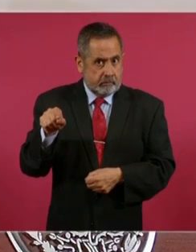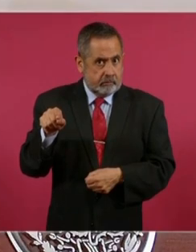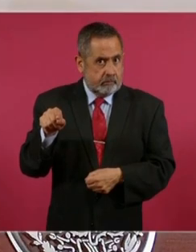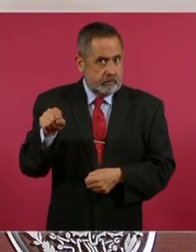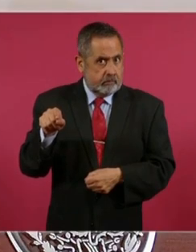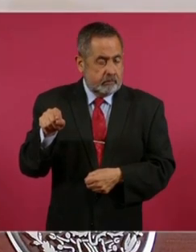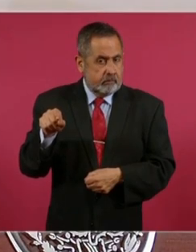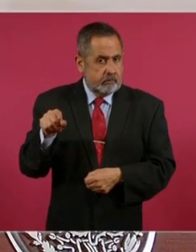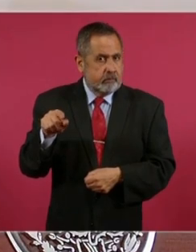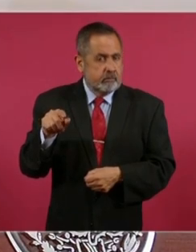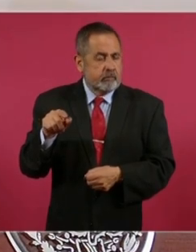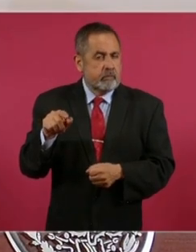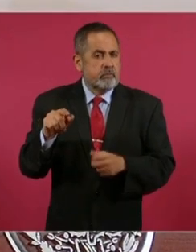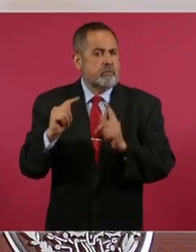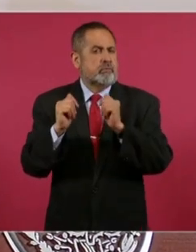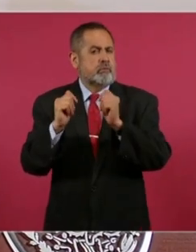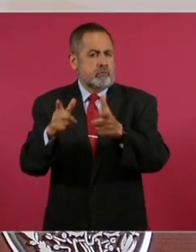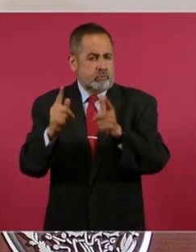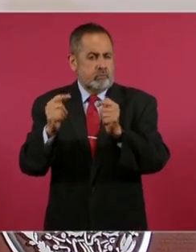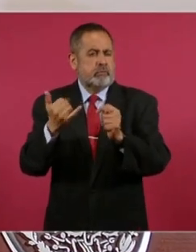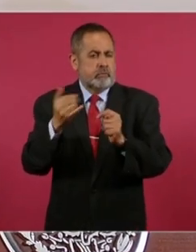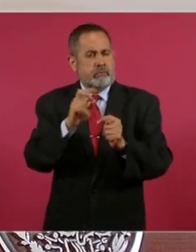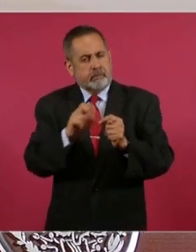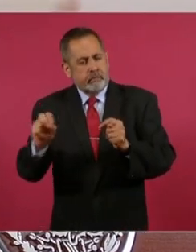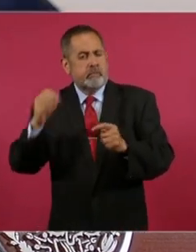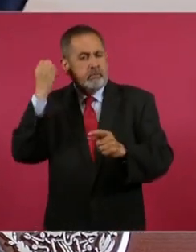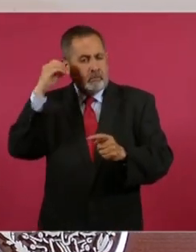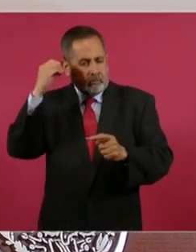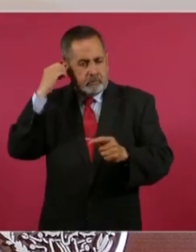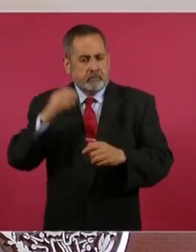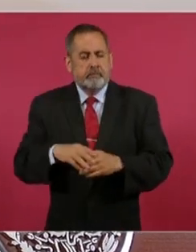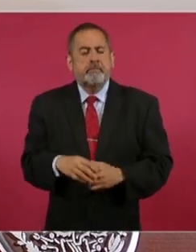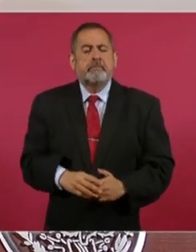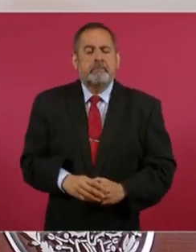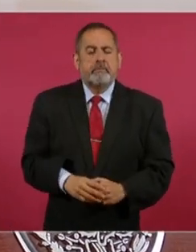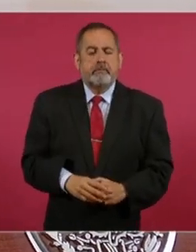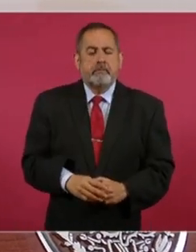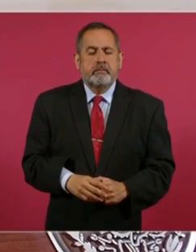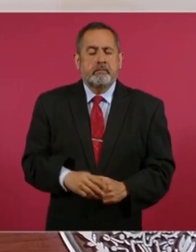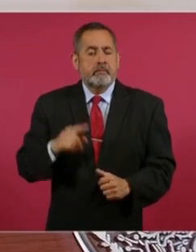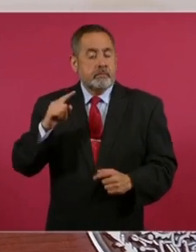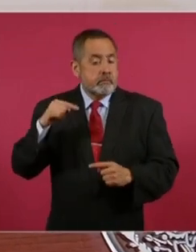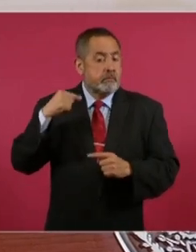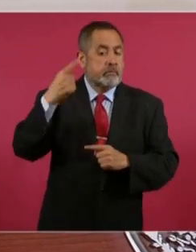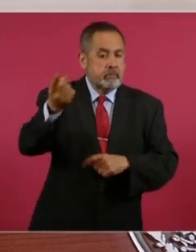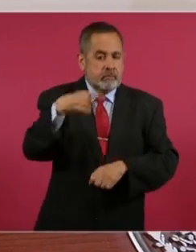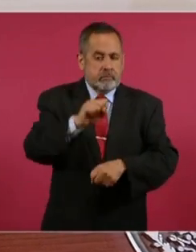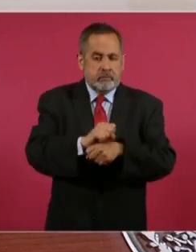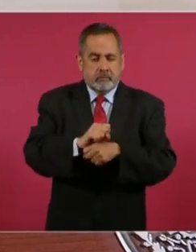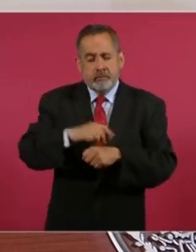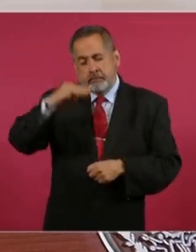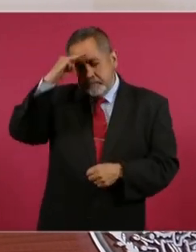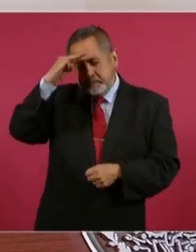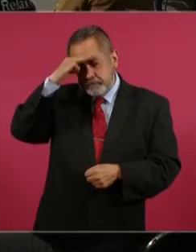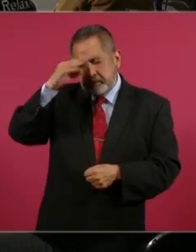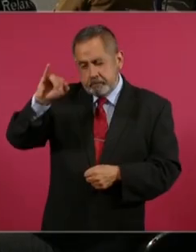en Tuxtla y Oaxaca, la semana siguiente va a ser